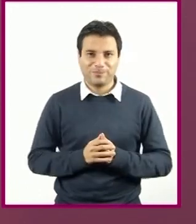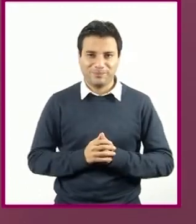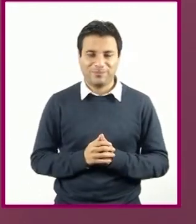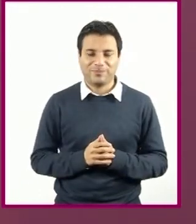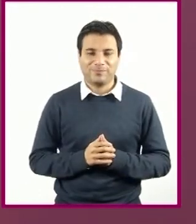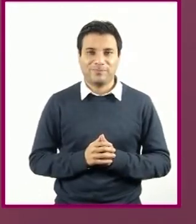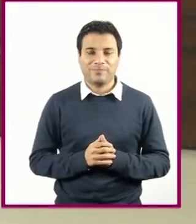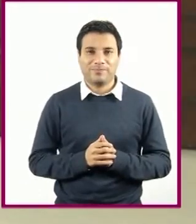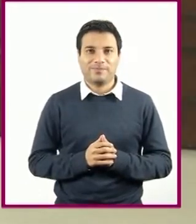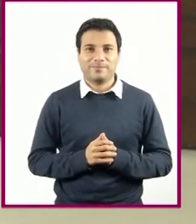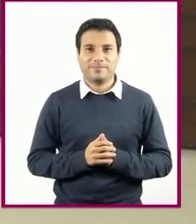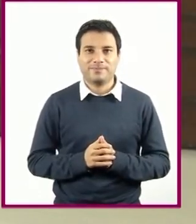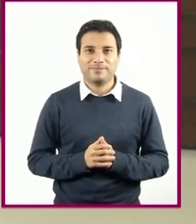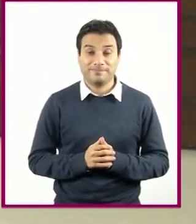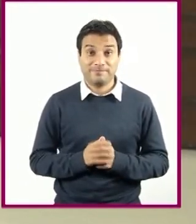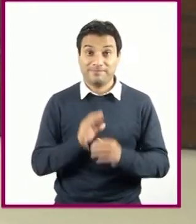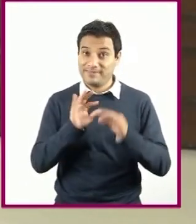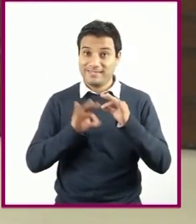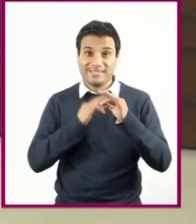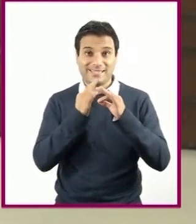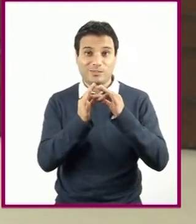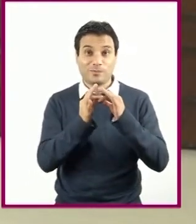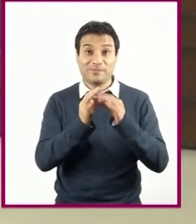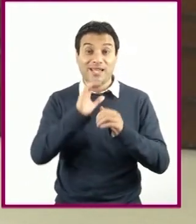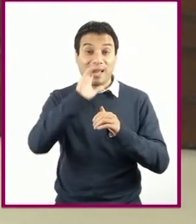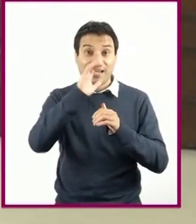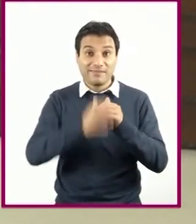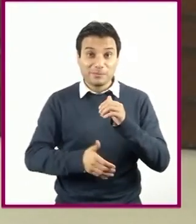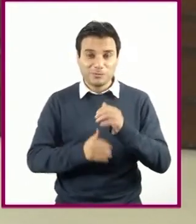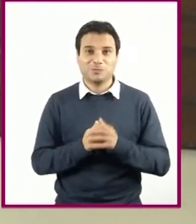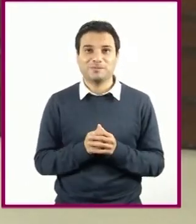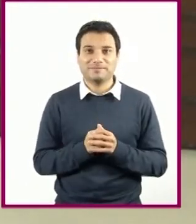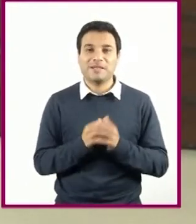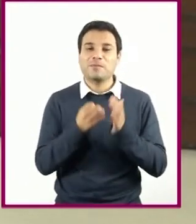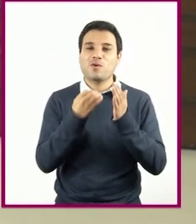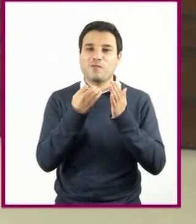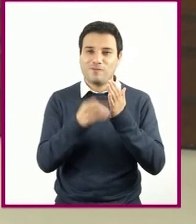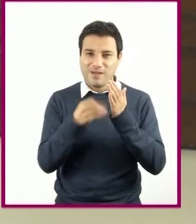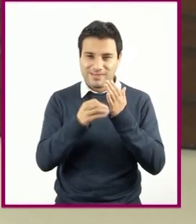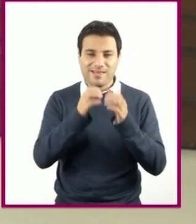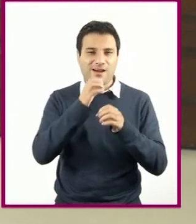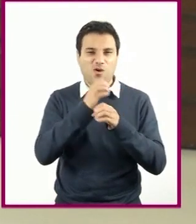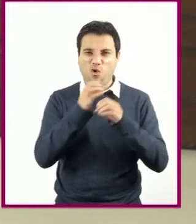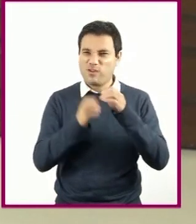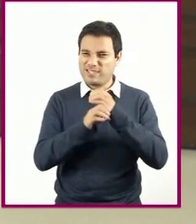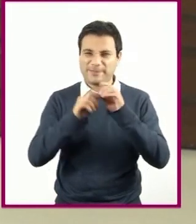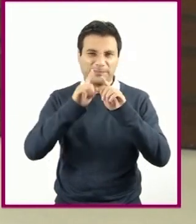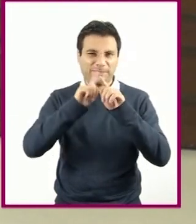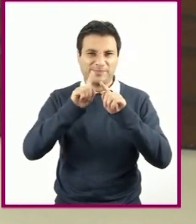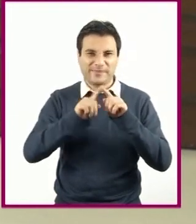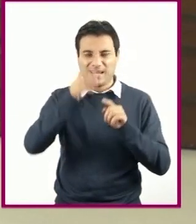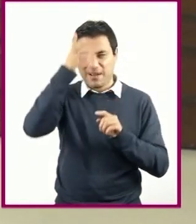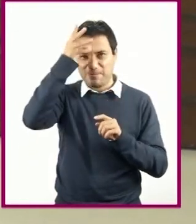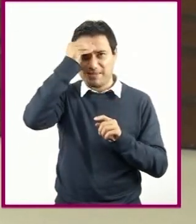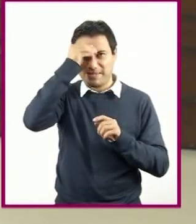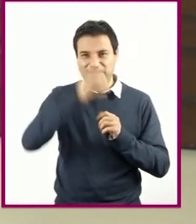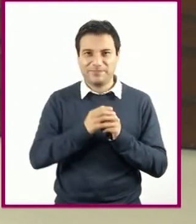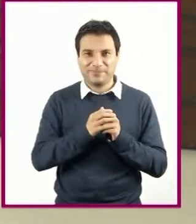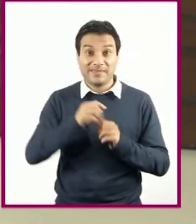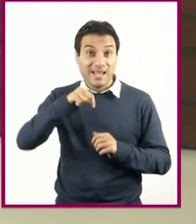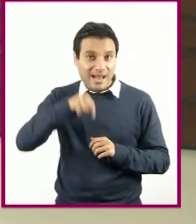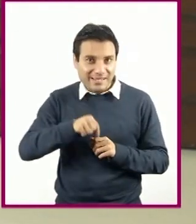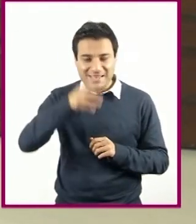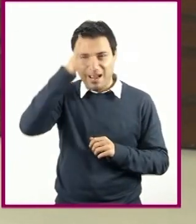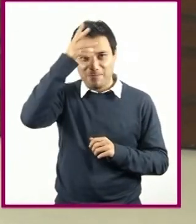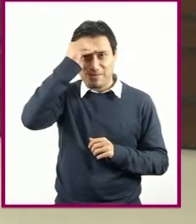histórico? ¡Listo! Terminamos. Pero aún nos queda mucho por explorar y descubrir aquí